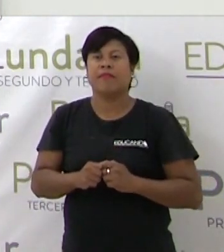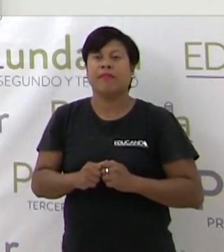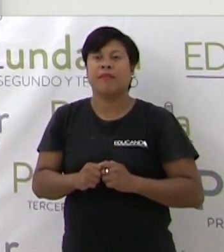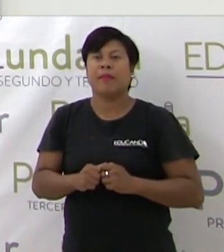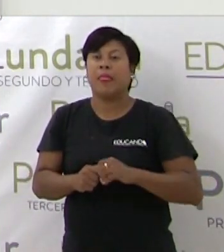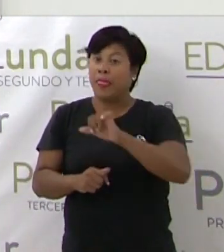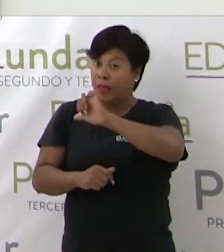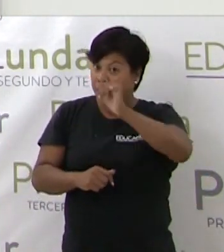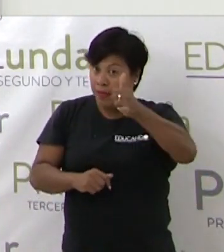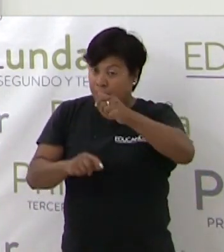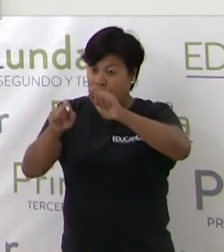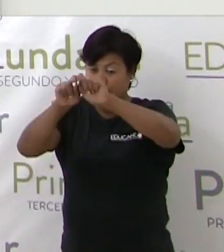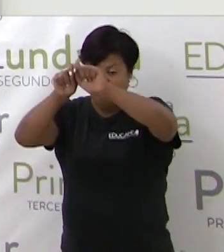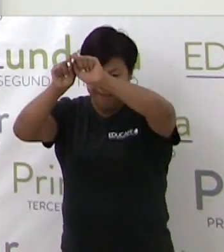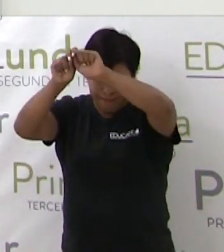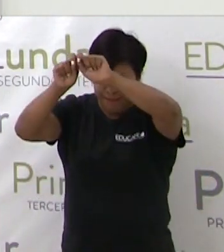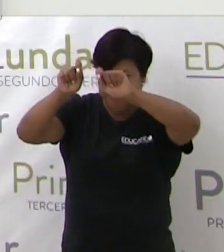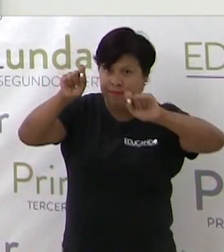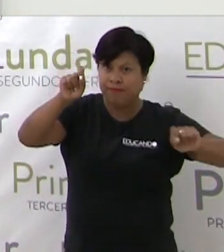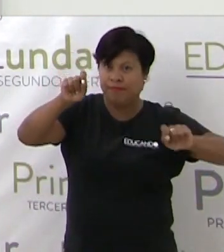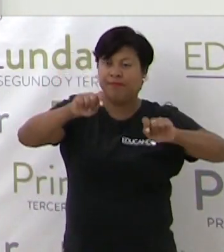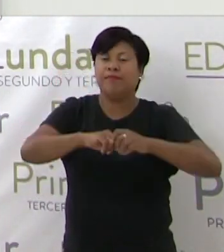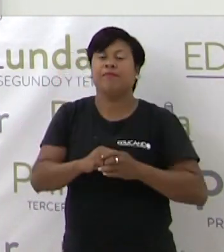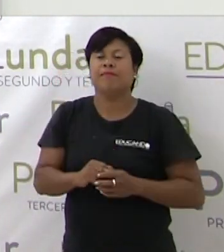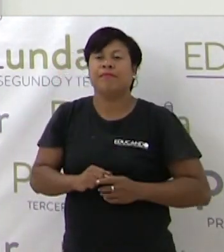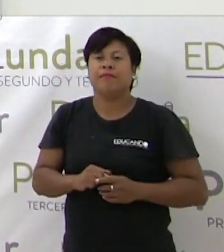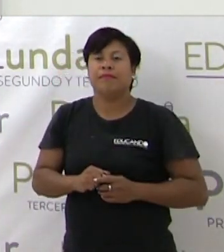Tenemos que unir estos otros 2 puntos que tenemos acá.